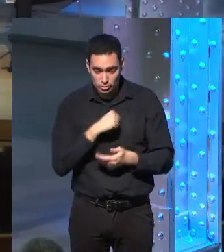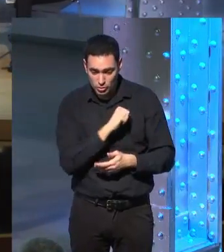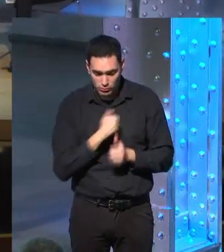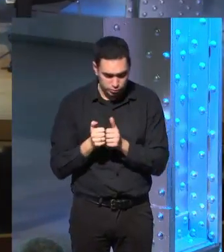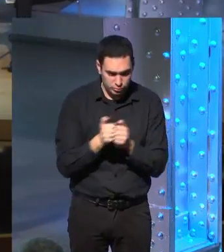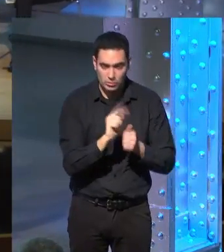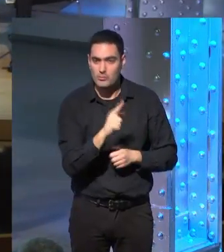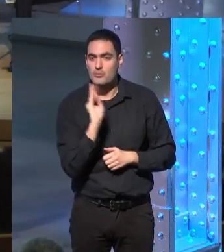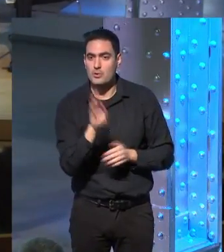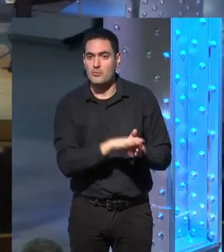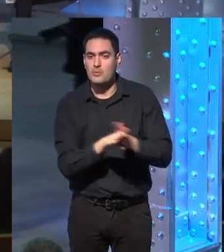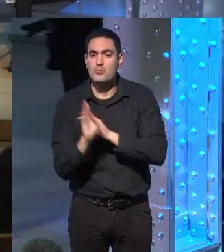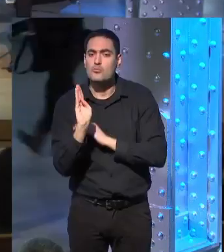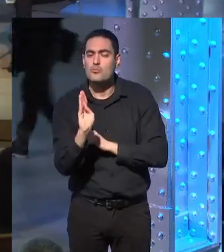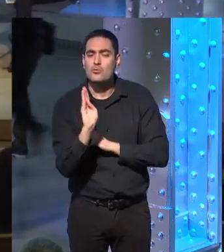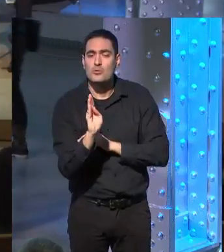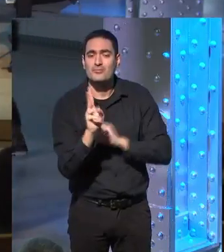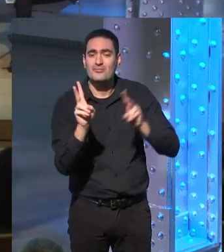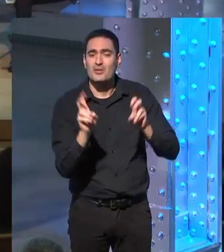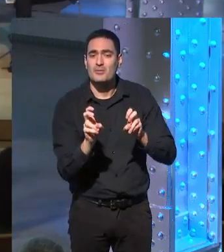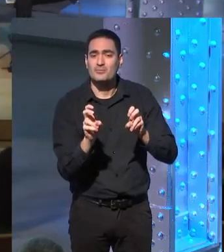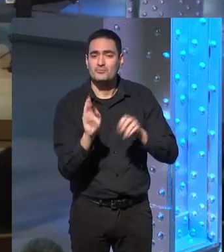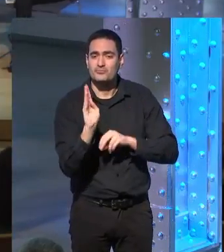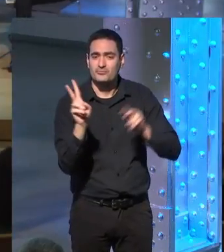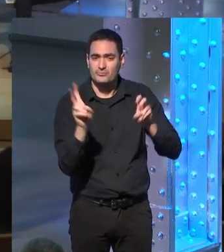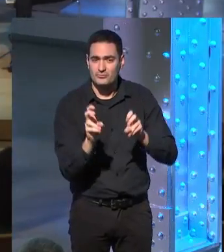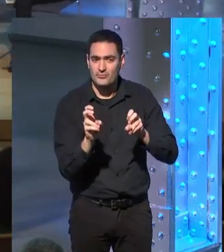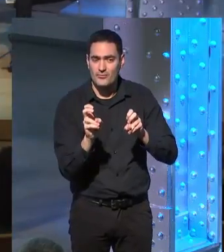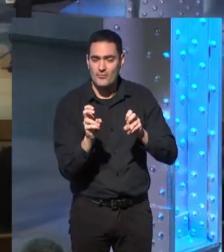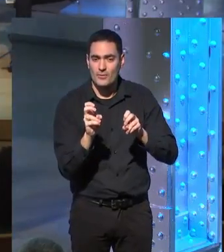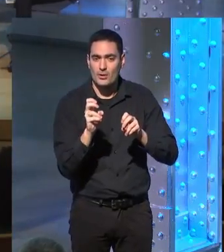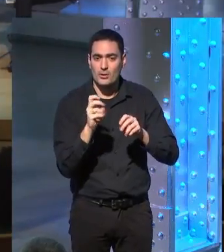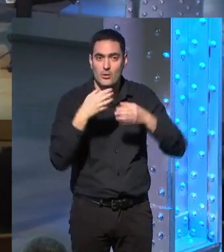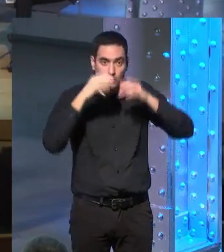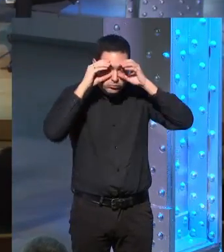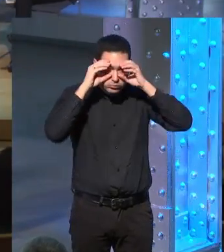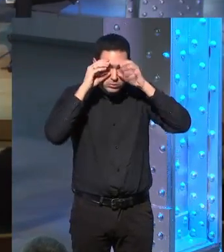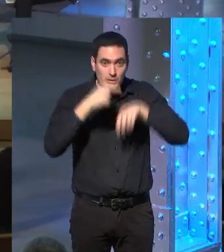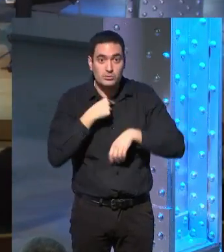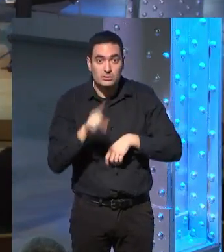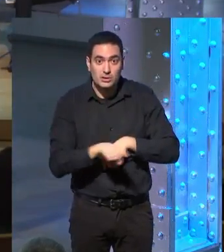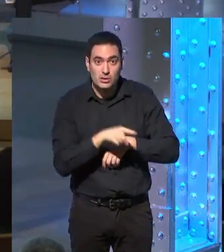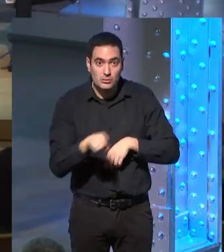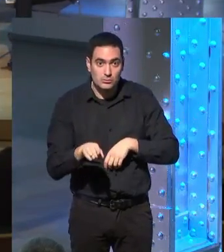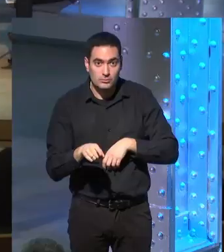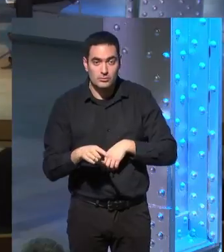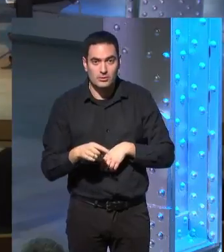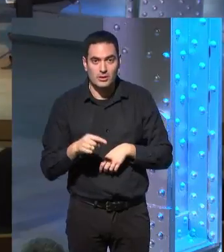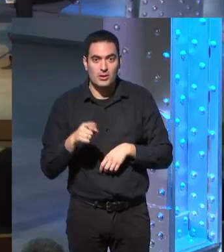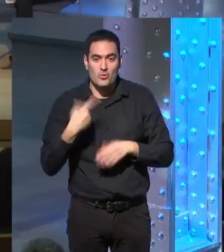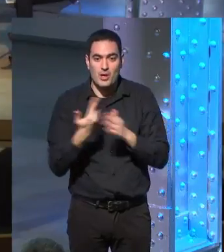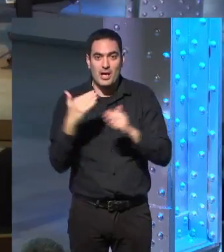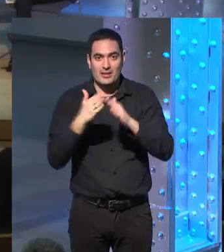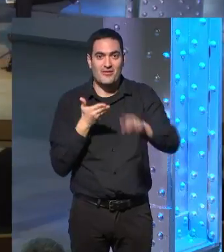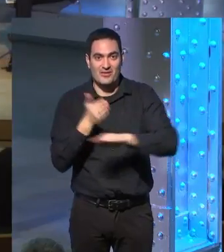eso. ¿Te gusta a ti en concreto esa interacción, gafas de realidad virtual? Yo también quiero, me invitas un día a tu